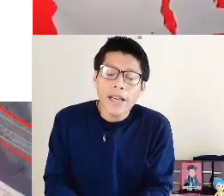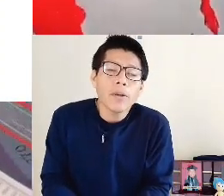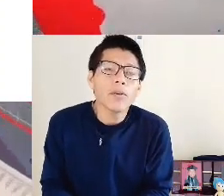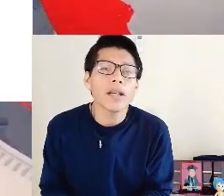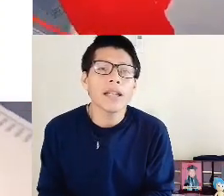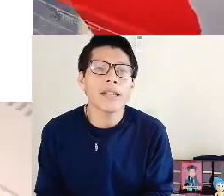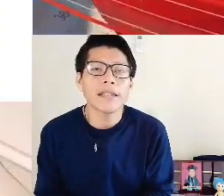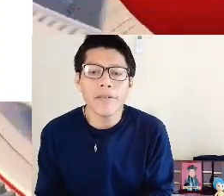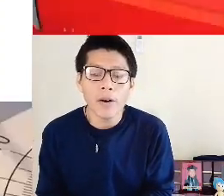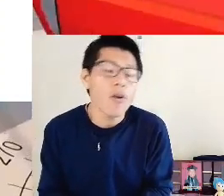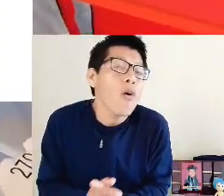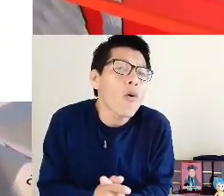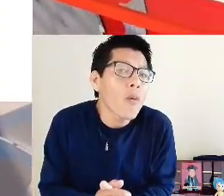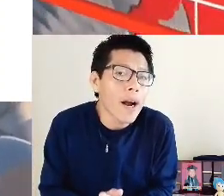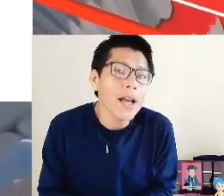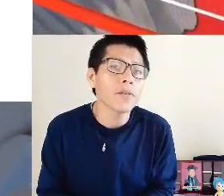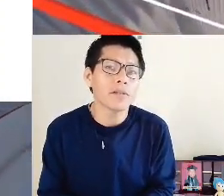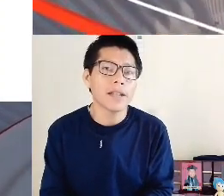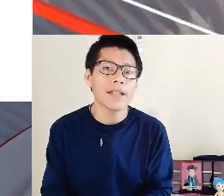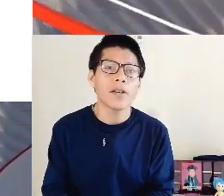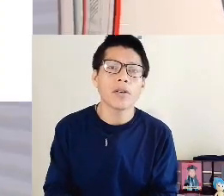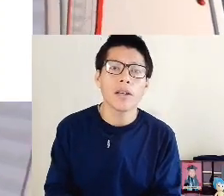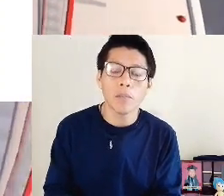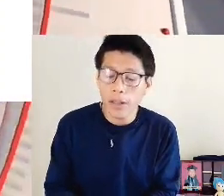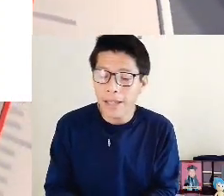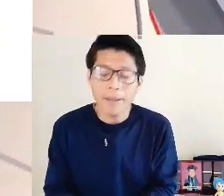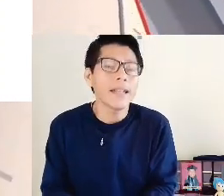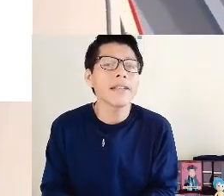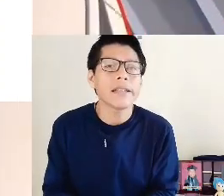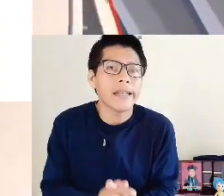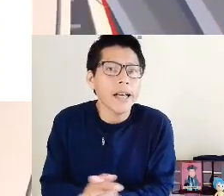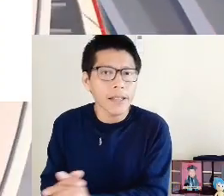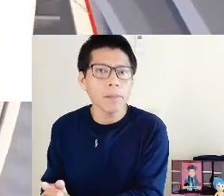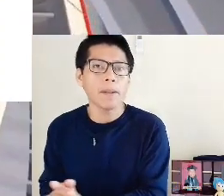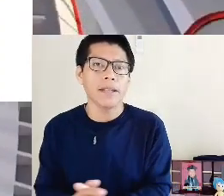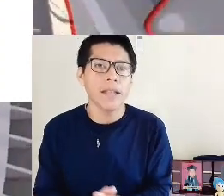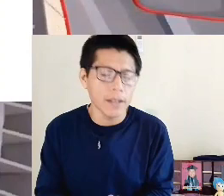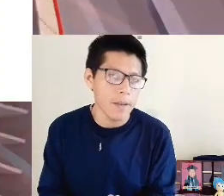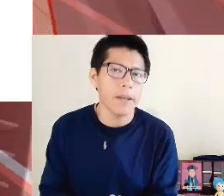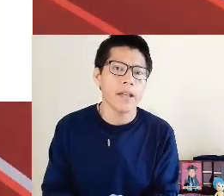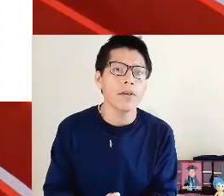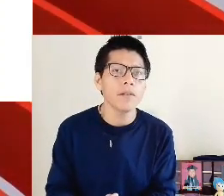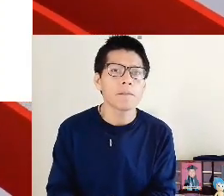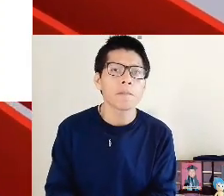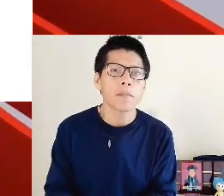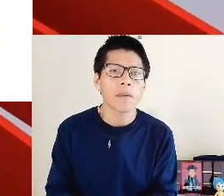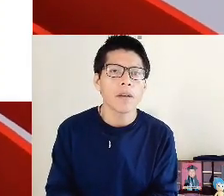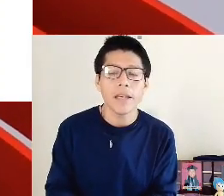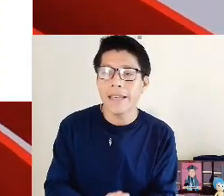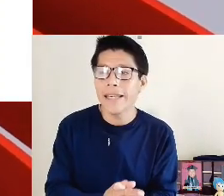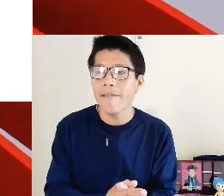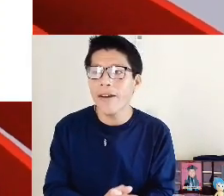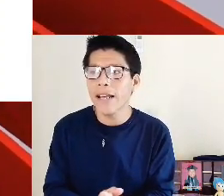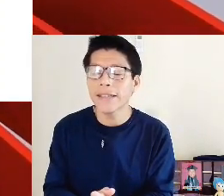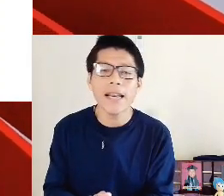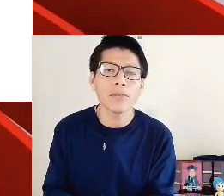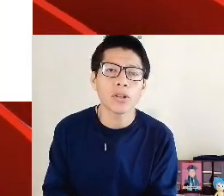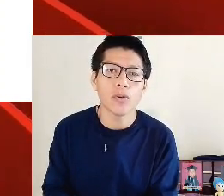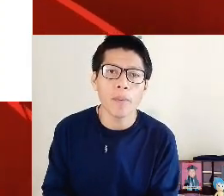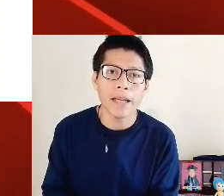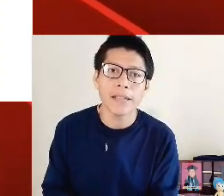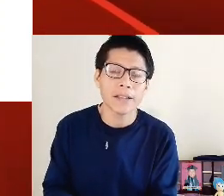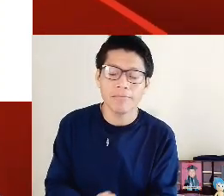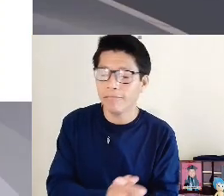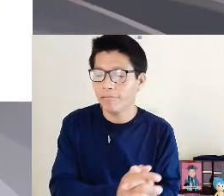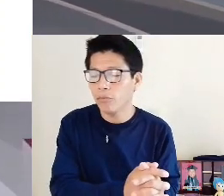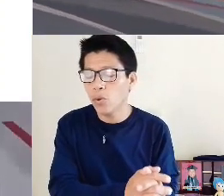y qué bueno que se bajó o lo bajaron a Santiago porque imagínense si llegara a ser presidente de México y embarazar